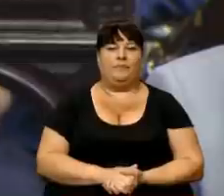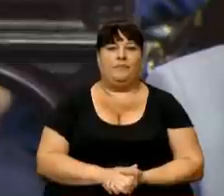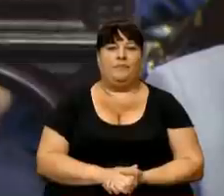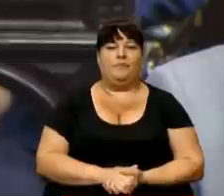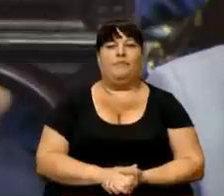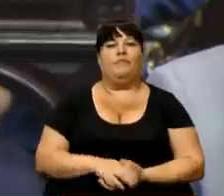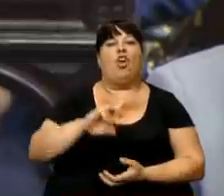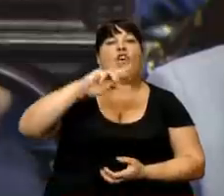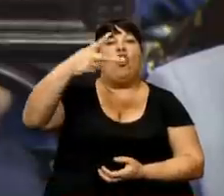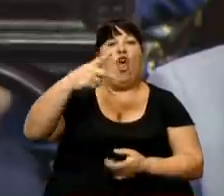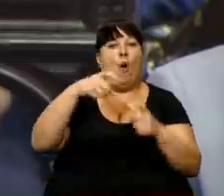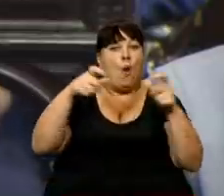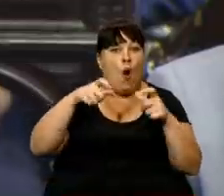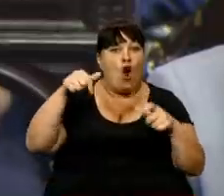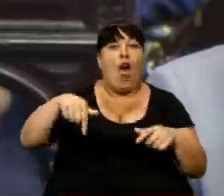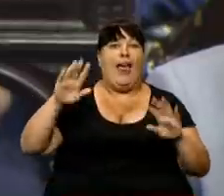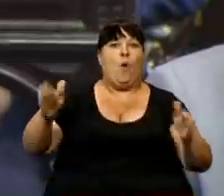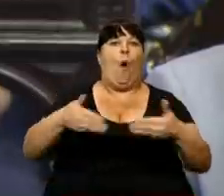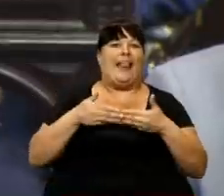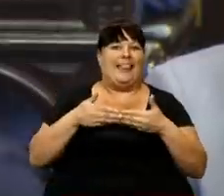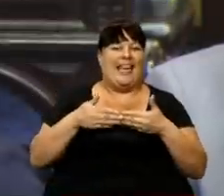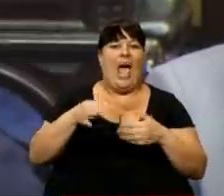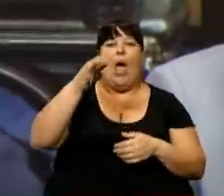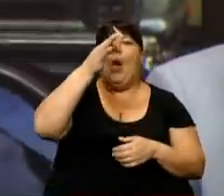El doble de LELIC en las cuarentenas.